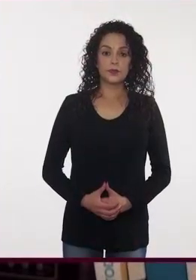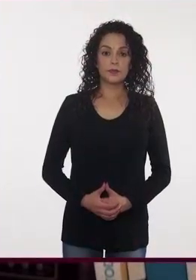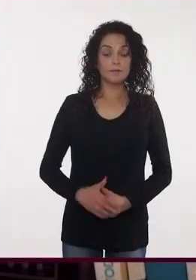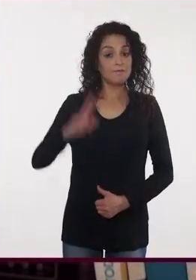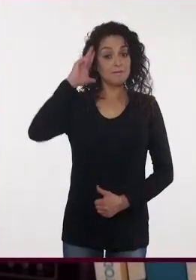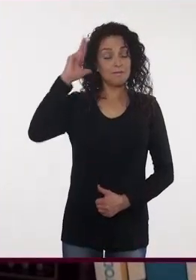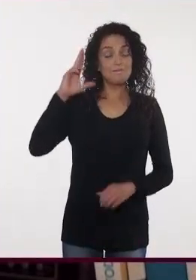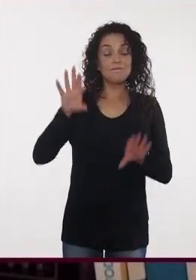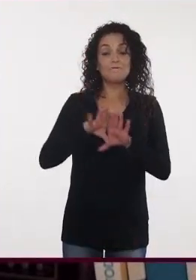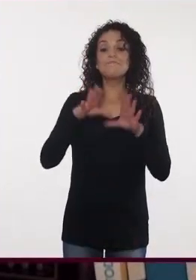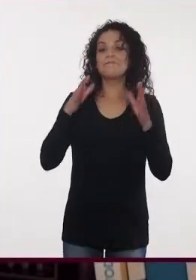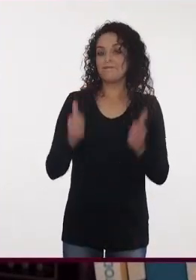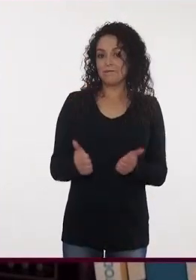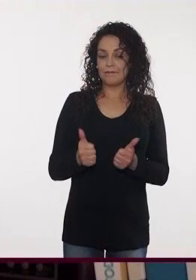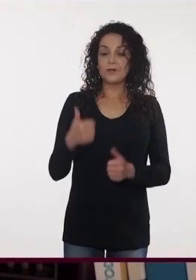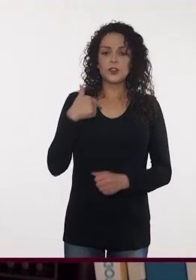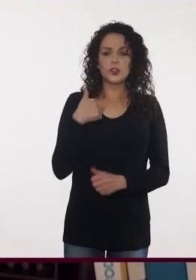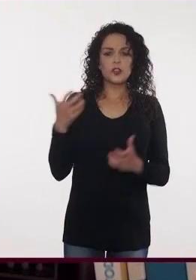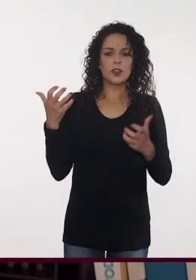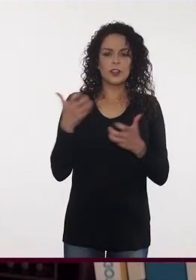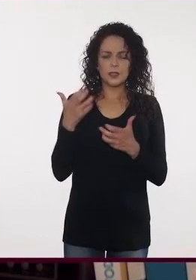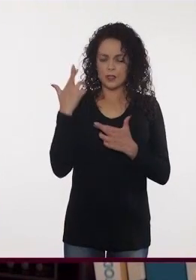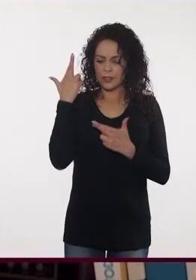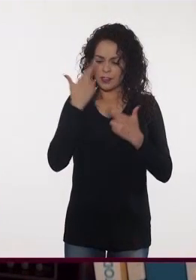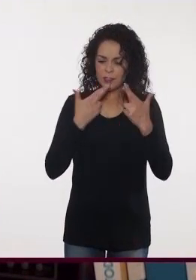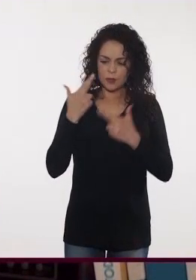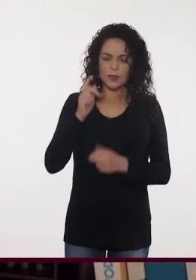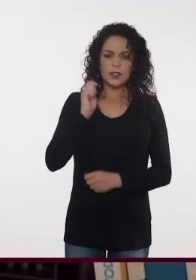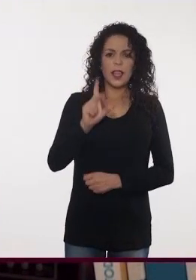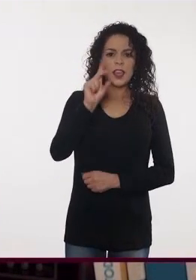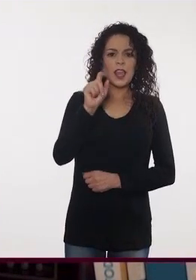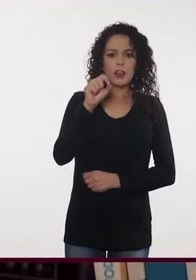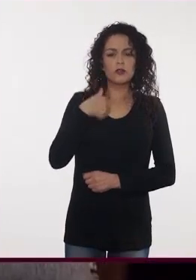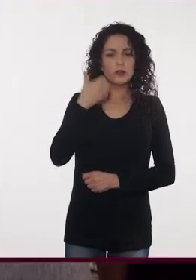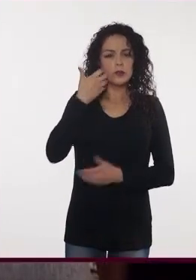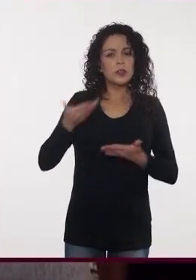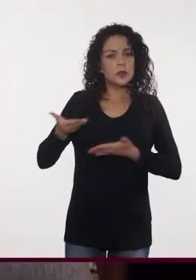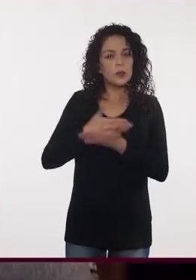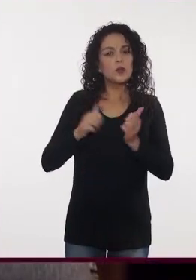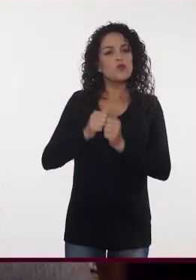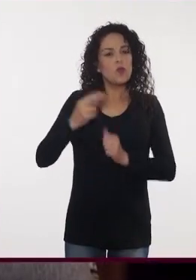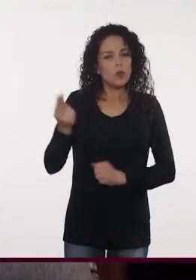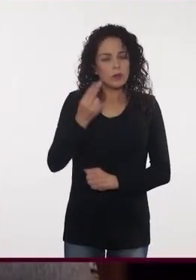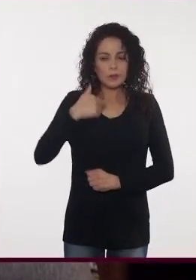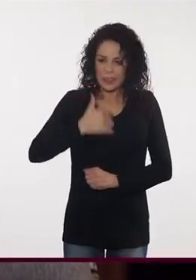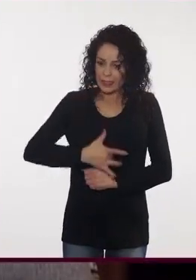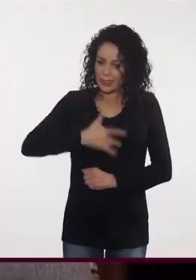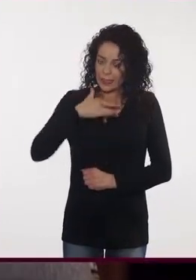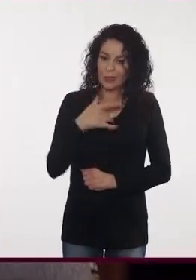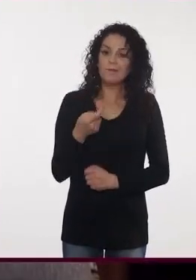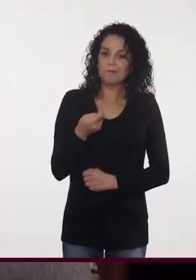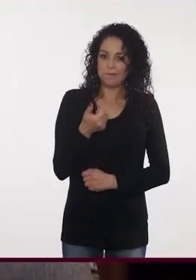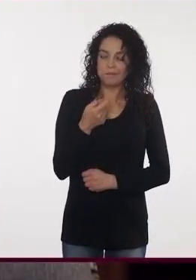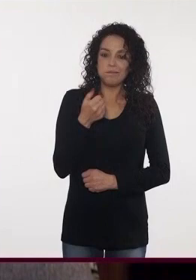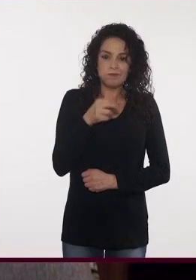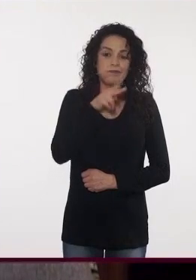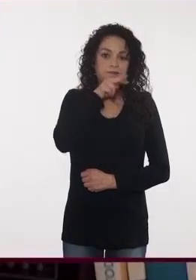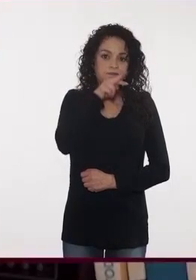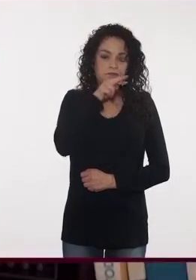tal? ¿Cómo les va? Estoy revisando unos datos que quiero compartir con ustedes. Estoy un poco preocupada,